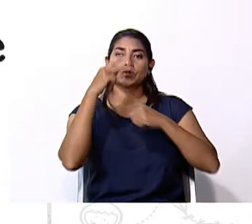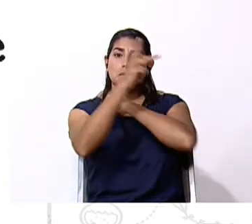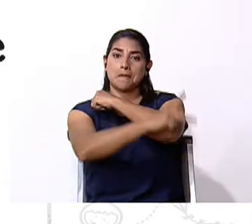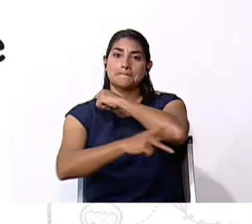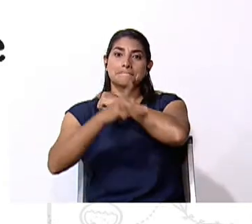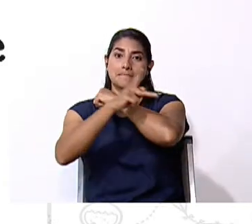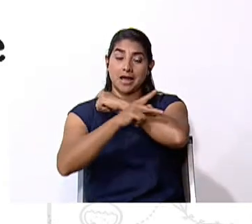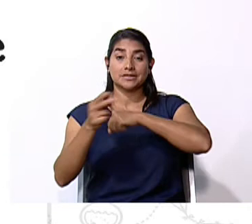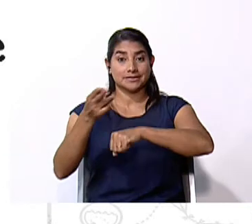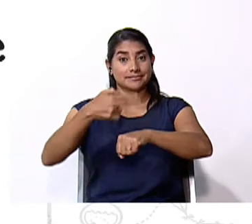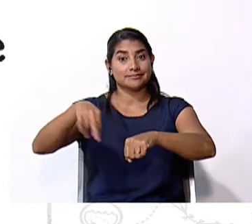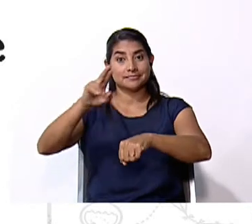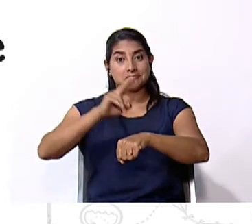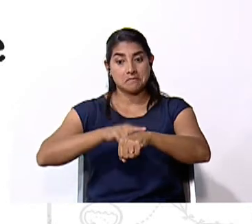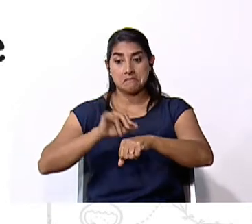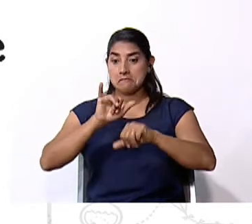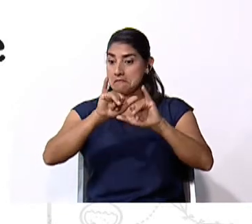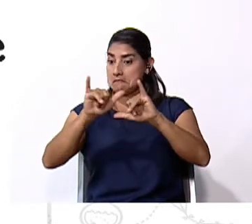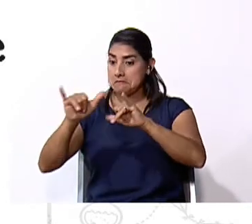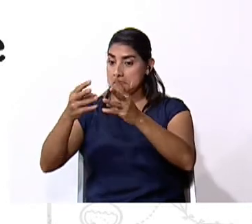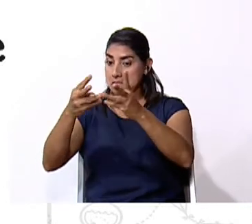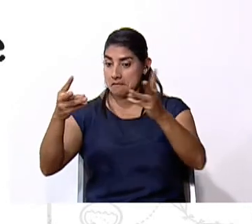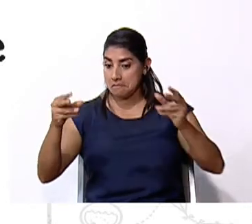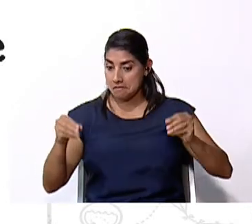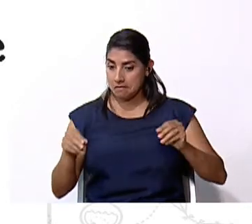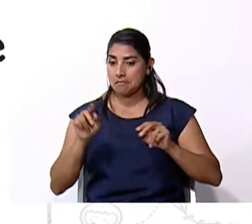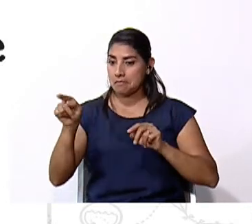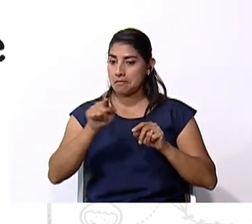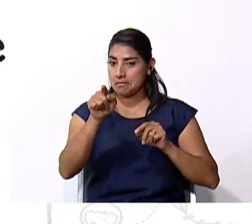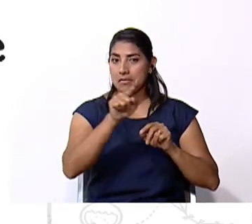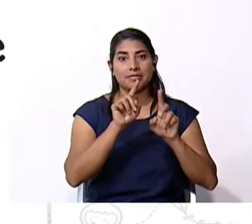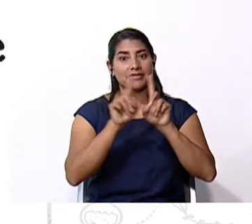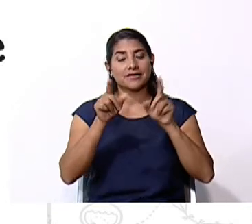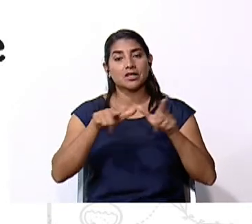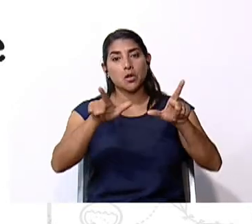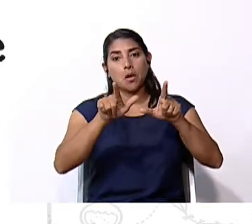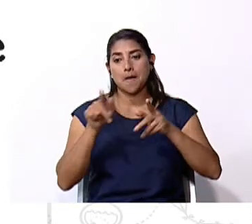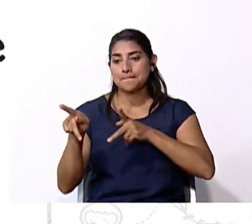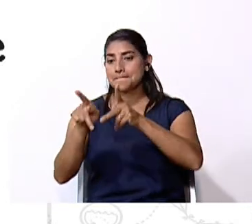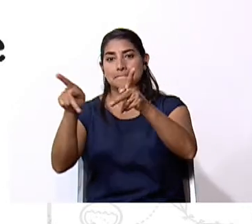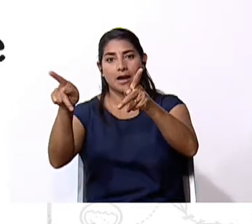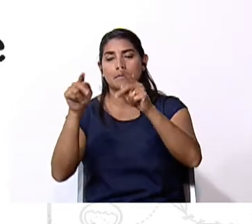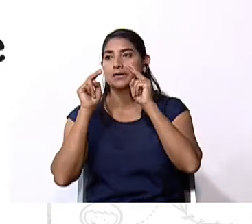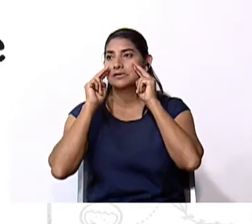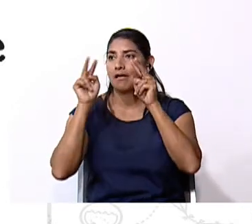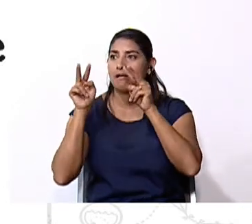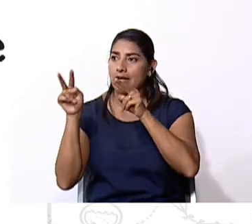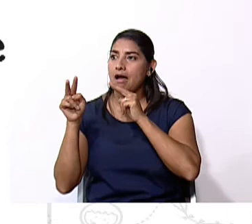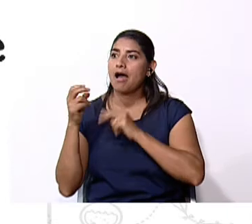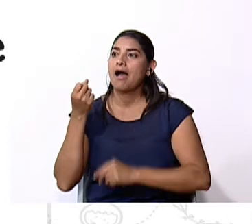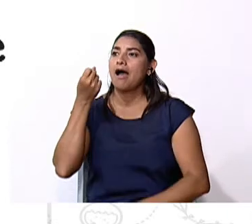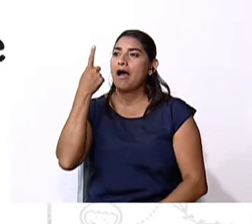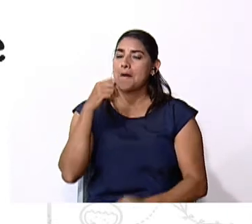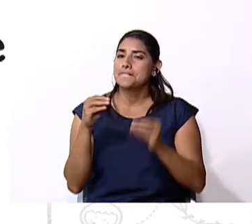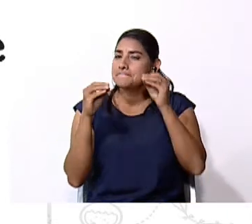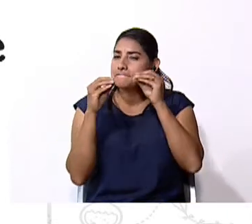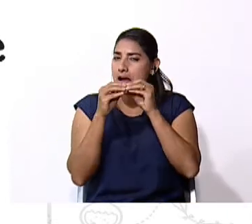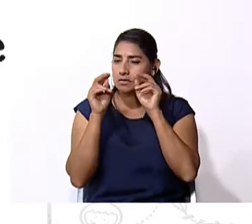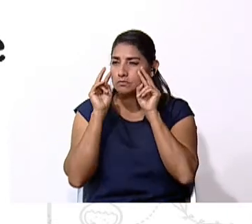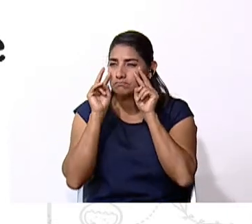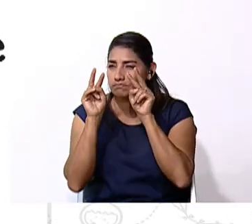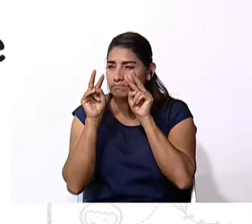territorio nacional. ¿Cierto? Muy bien. Vamos a analizarlo un poquito más a